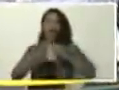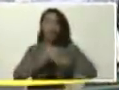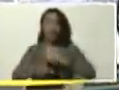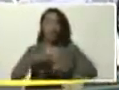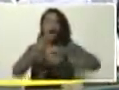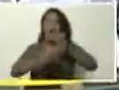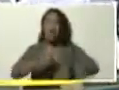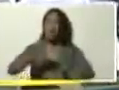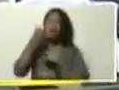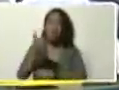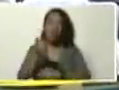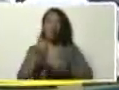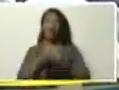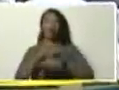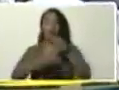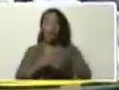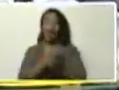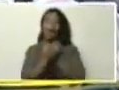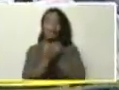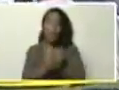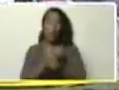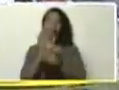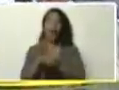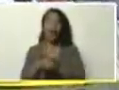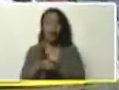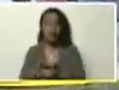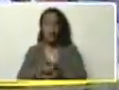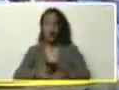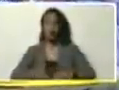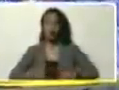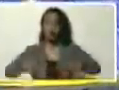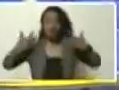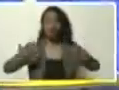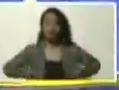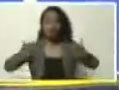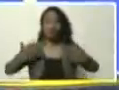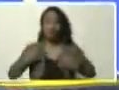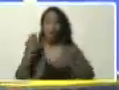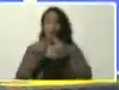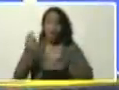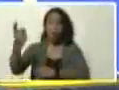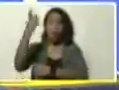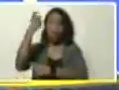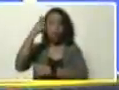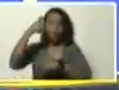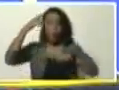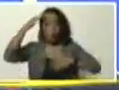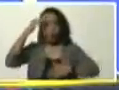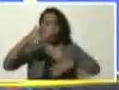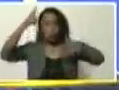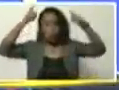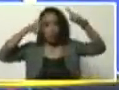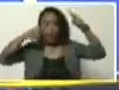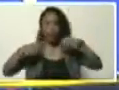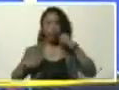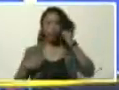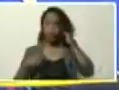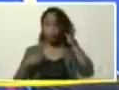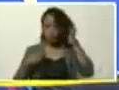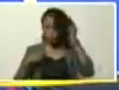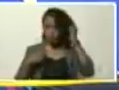bien, hacerlas con amor, con cariño, con gana, como nos enseñó el comandante Chávez. Yo estoy